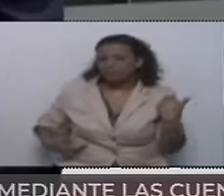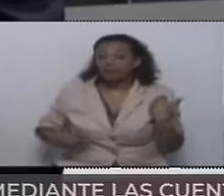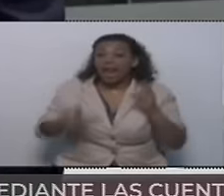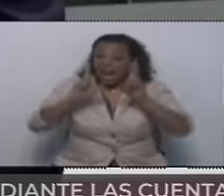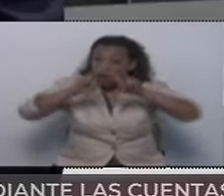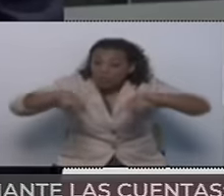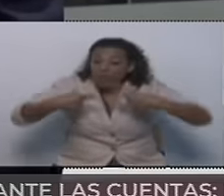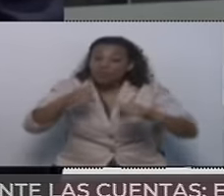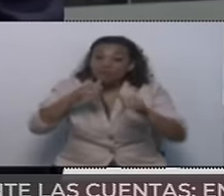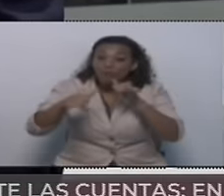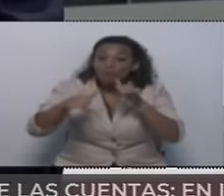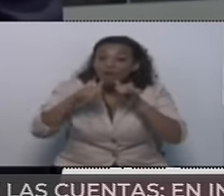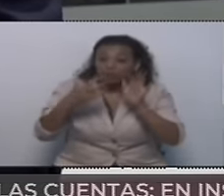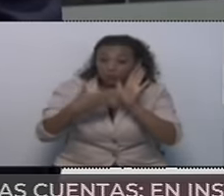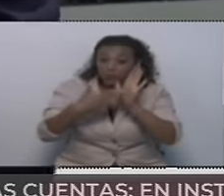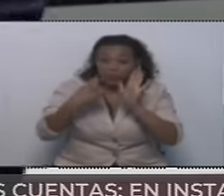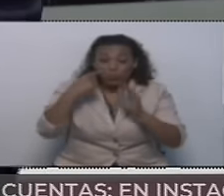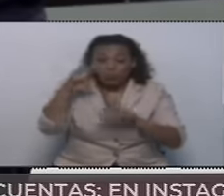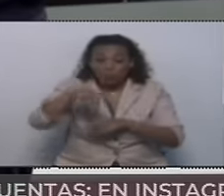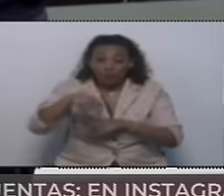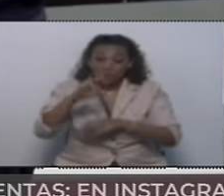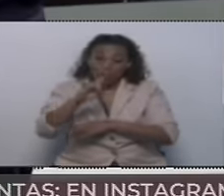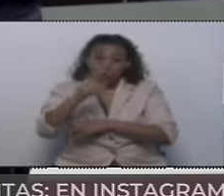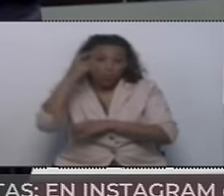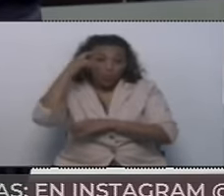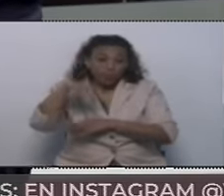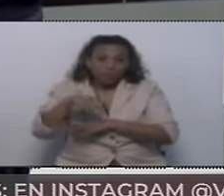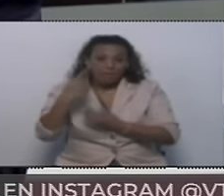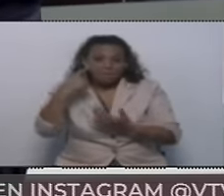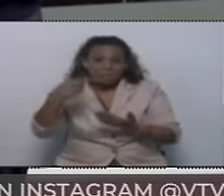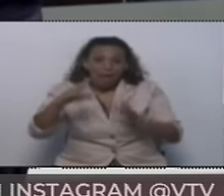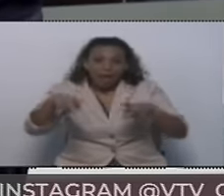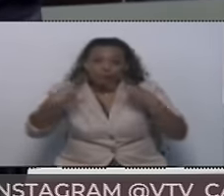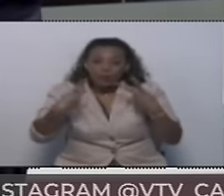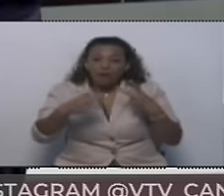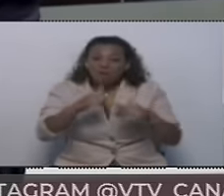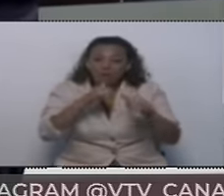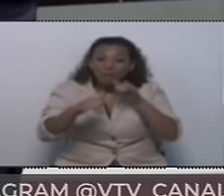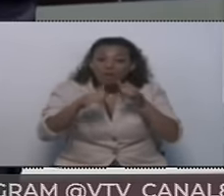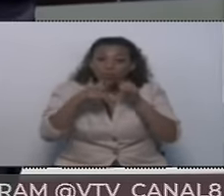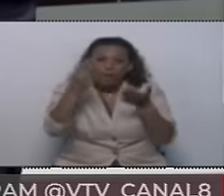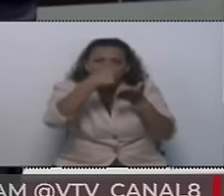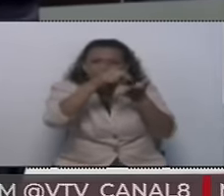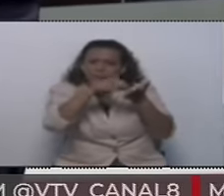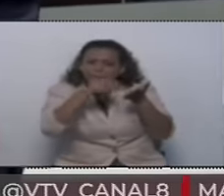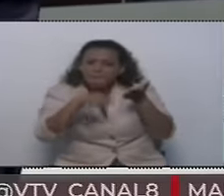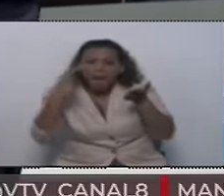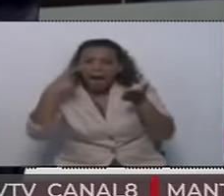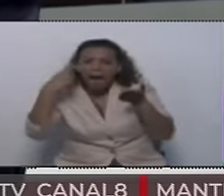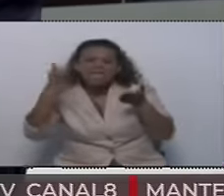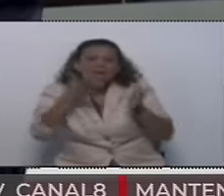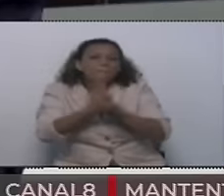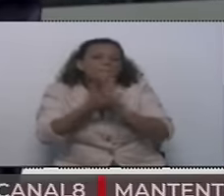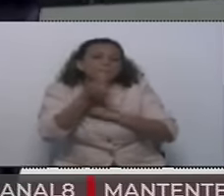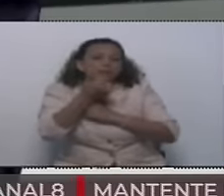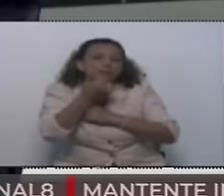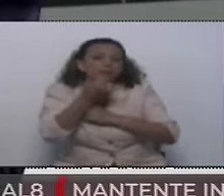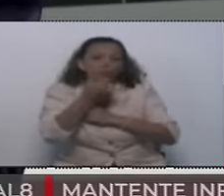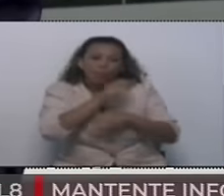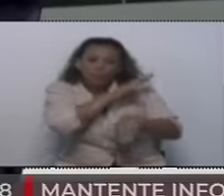actualiza. Y es impresionante cómo la gente se actualiza y toma nota del acontecer